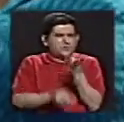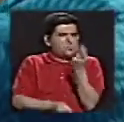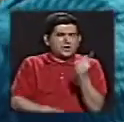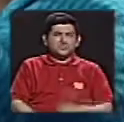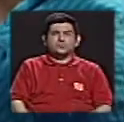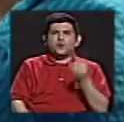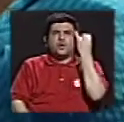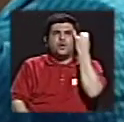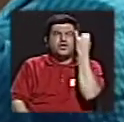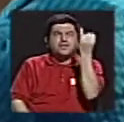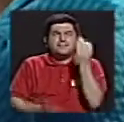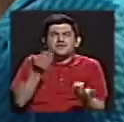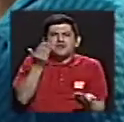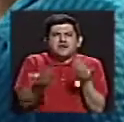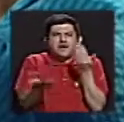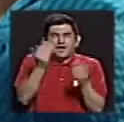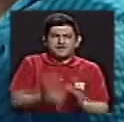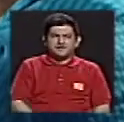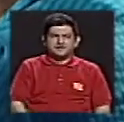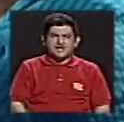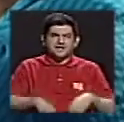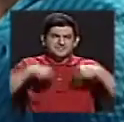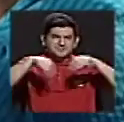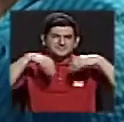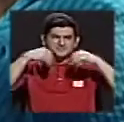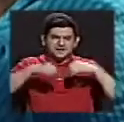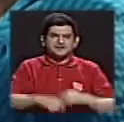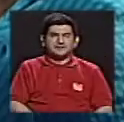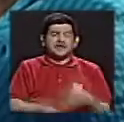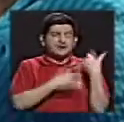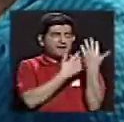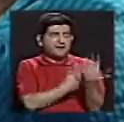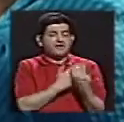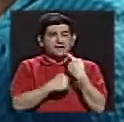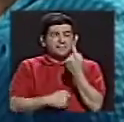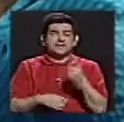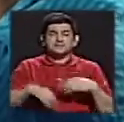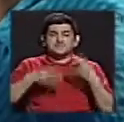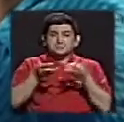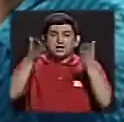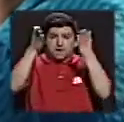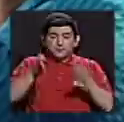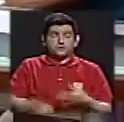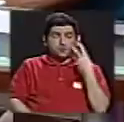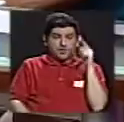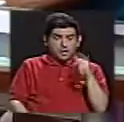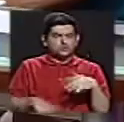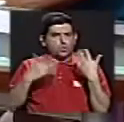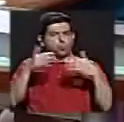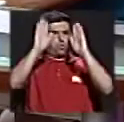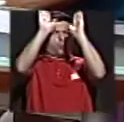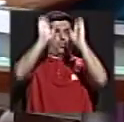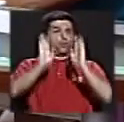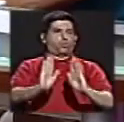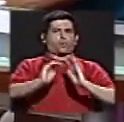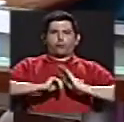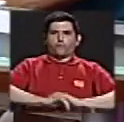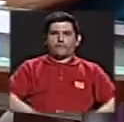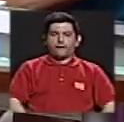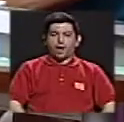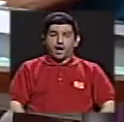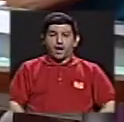fue una idea como con la idea de venderle una esperanza, ¿verdad? Decirle al productor, mira, es que esto es la octava maravilla, ¿verdad? Entonces